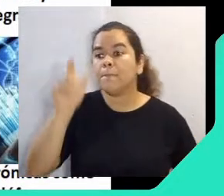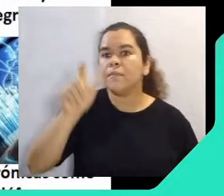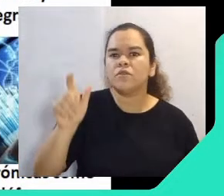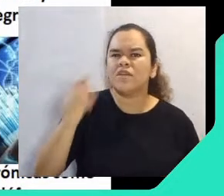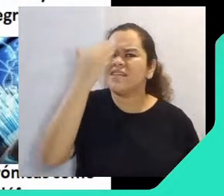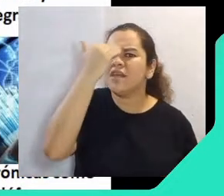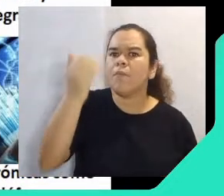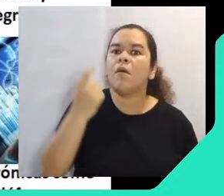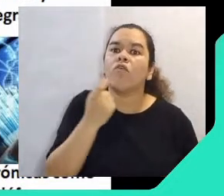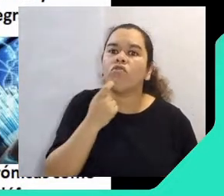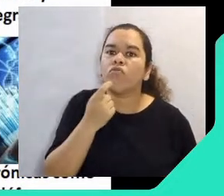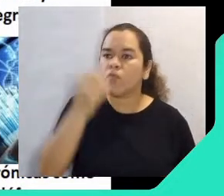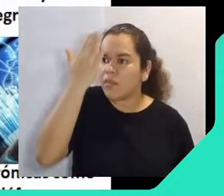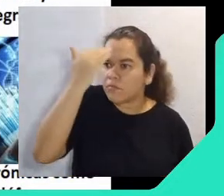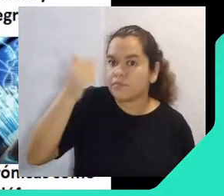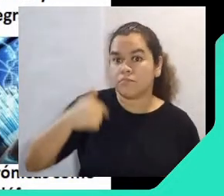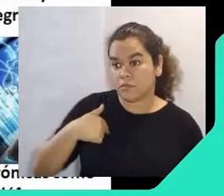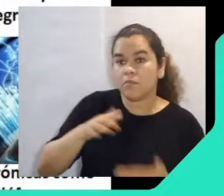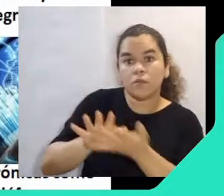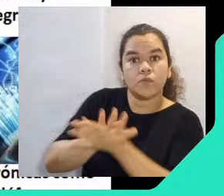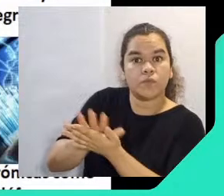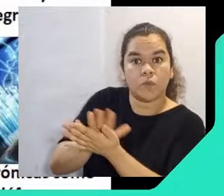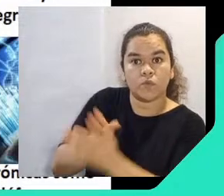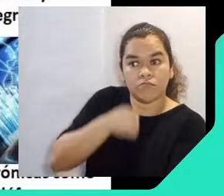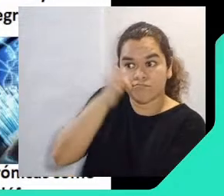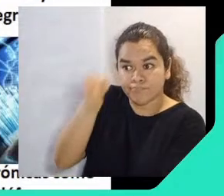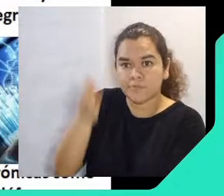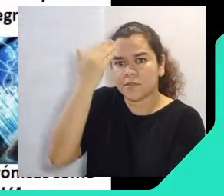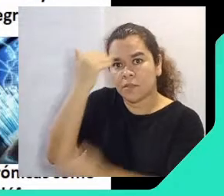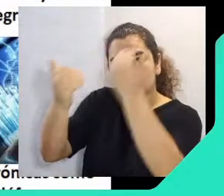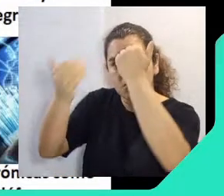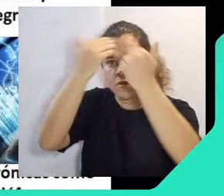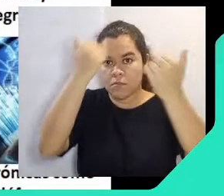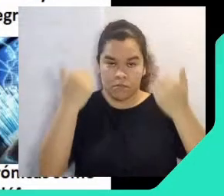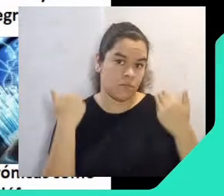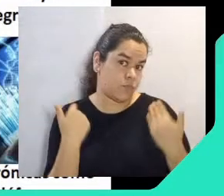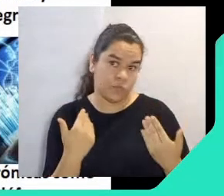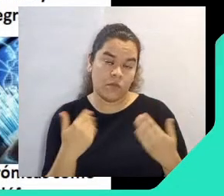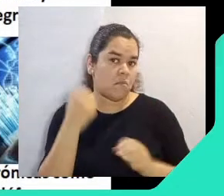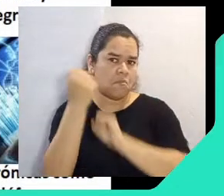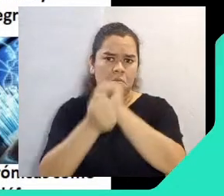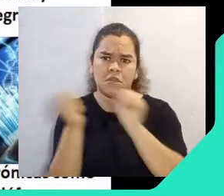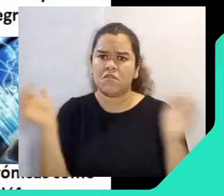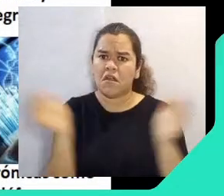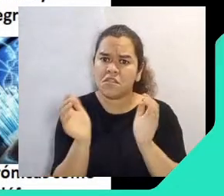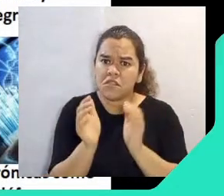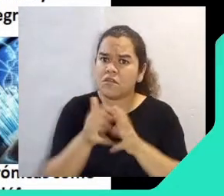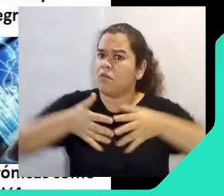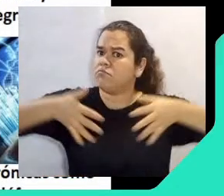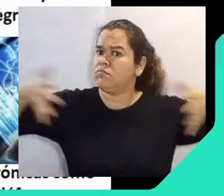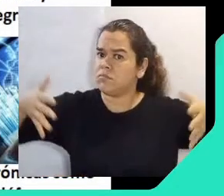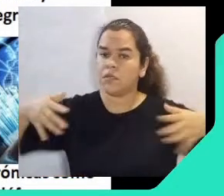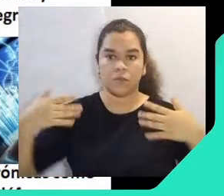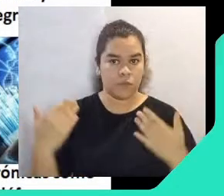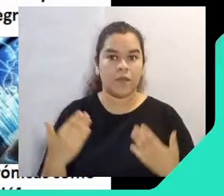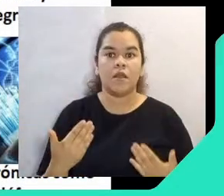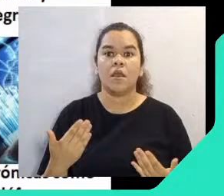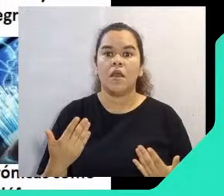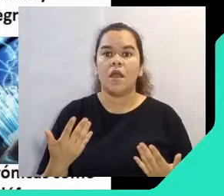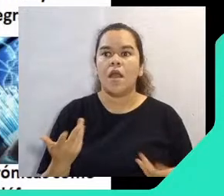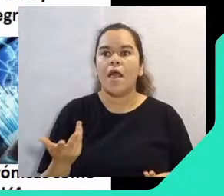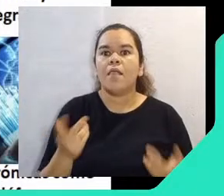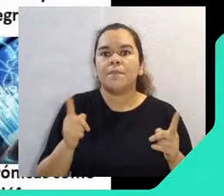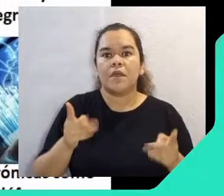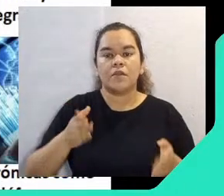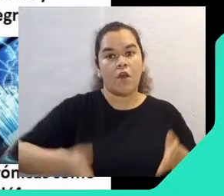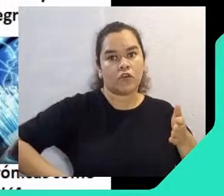sector electrónico, en cualquier empresa mediana, chica o grande, pueden dedicarse al campo de la